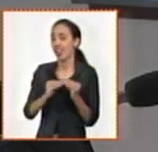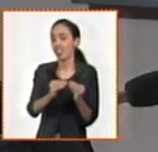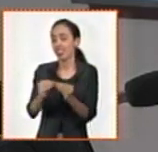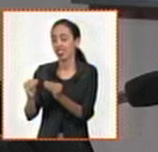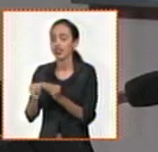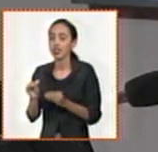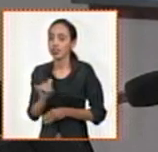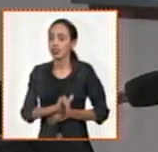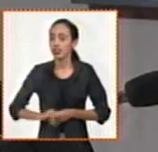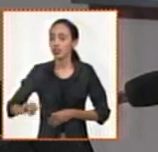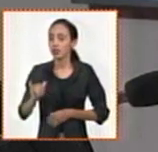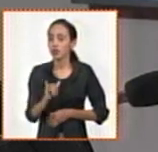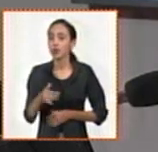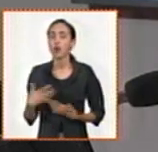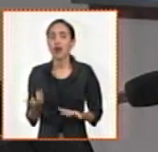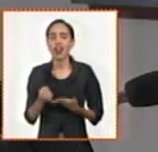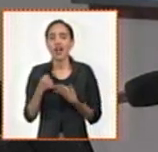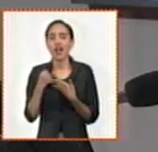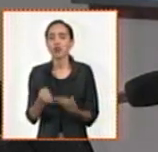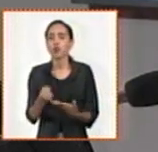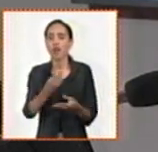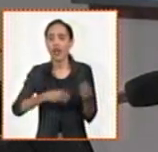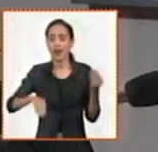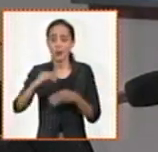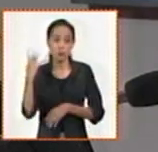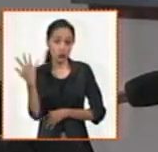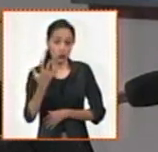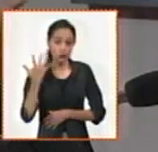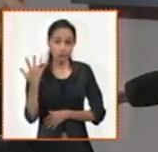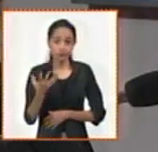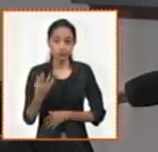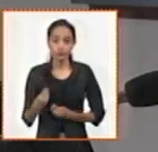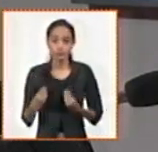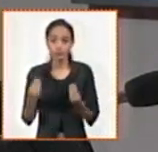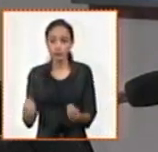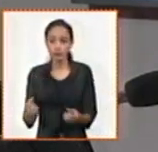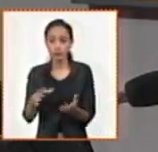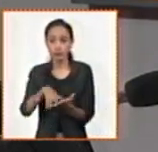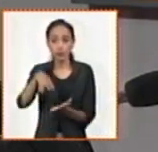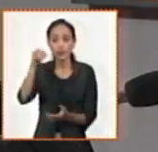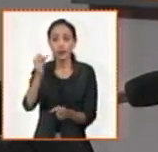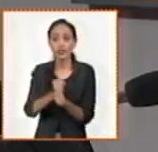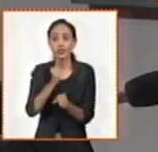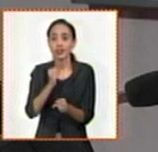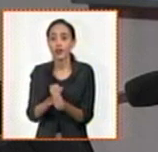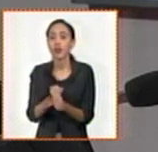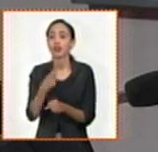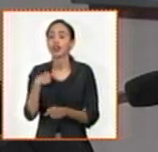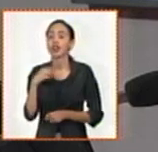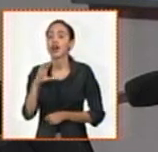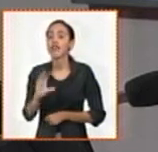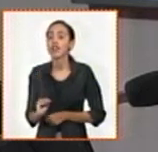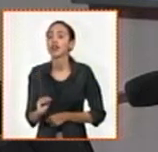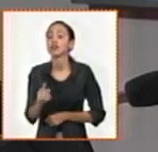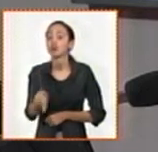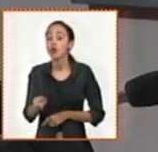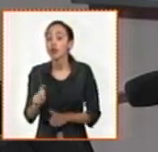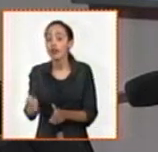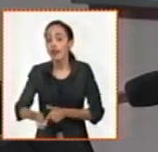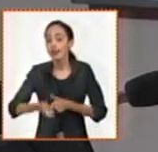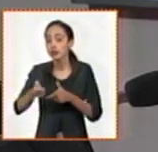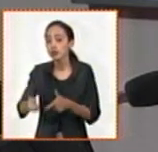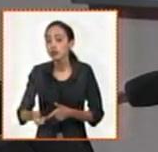la adaptación y mitigación del cambio climático, que está generando empleo. Entonces, estamos hablando de una